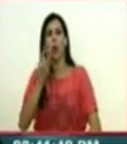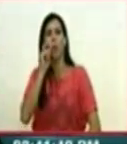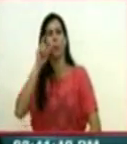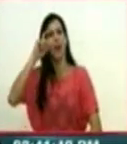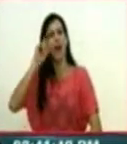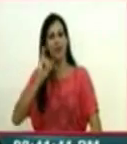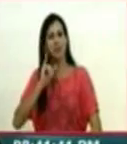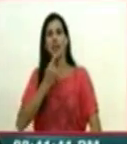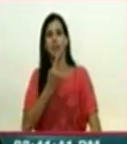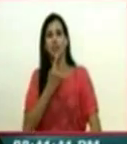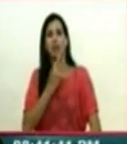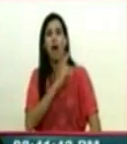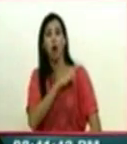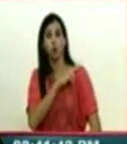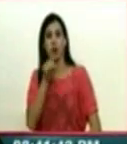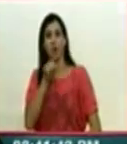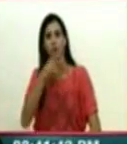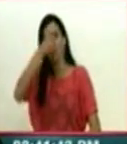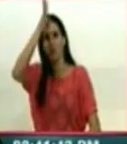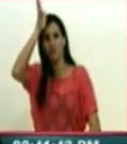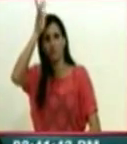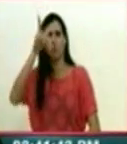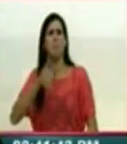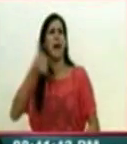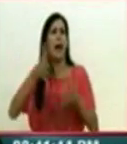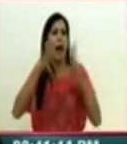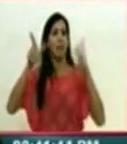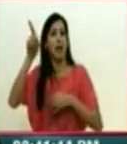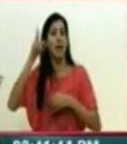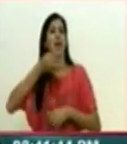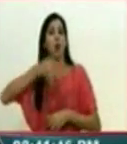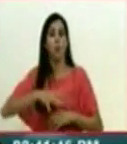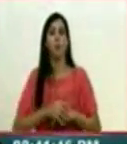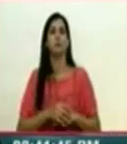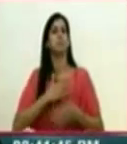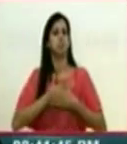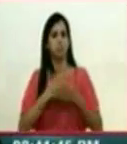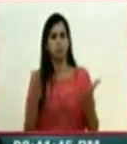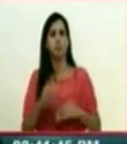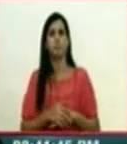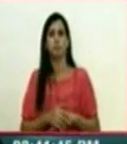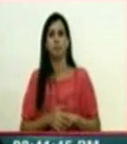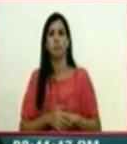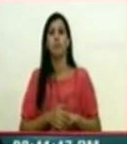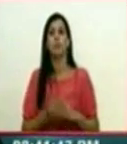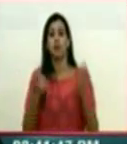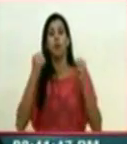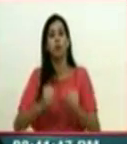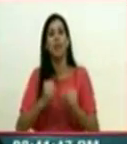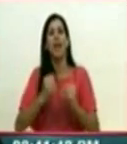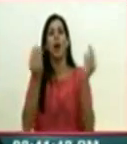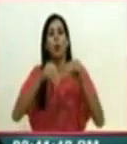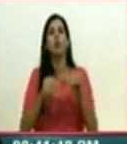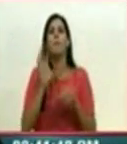Arriaza, informó que las autoridades de la universidad más grande del viejo continente se pusieron a disposición para extender este convenio a los países del